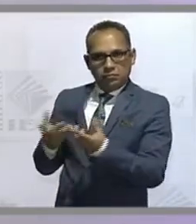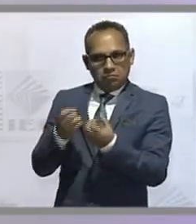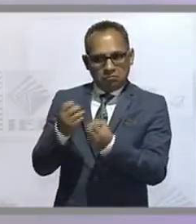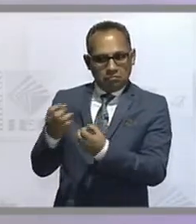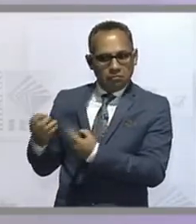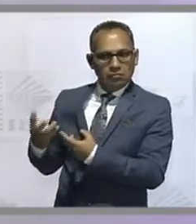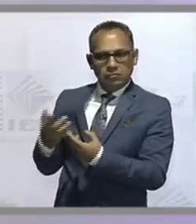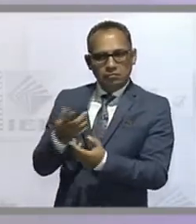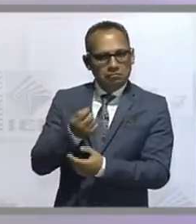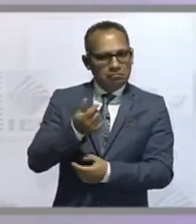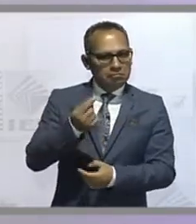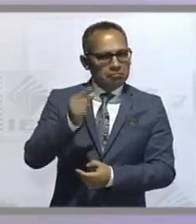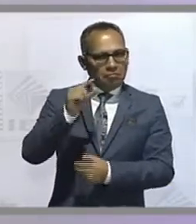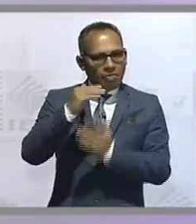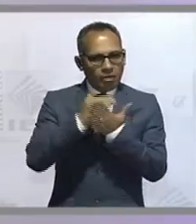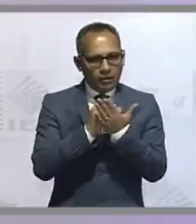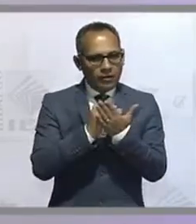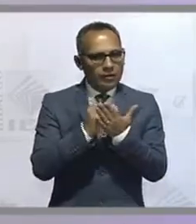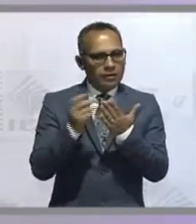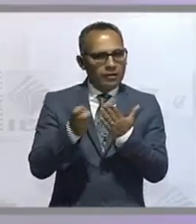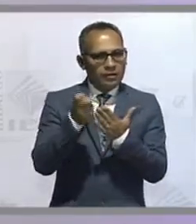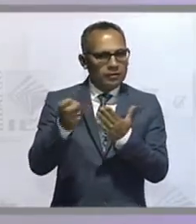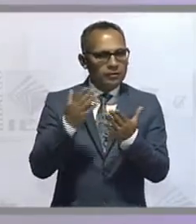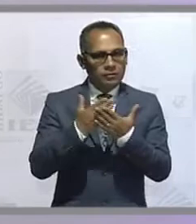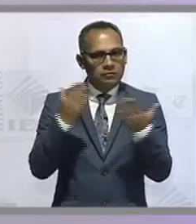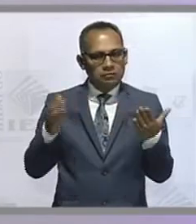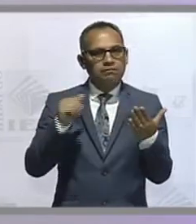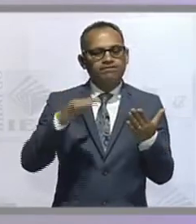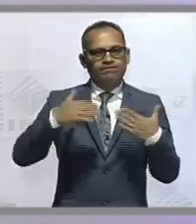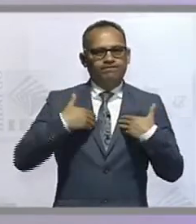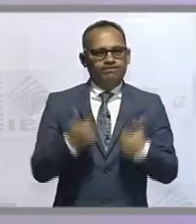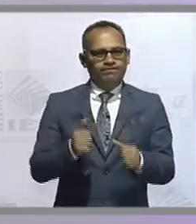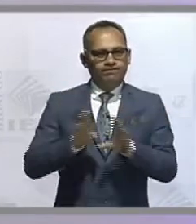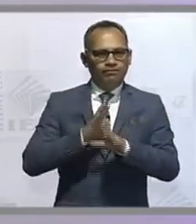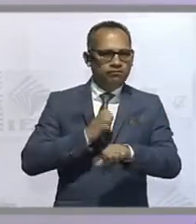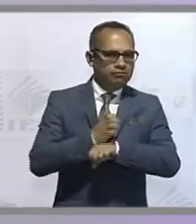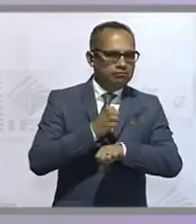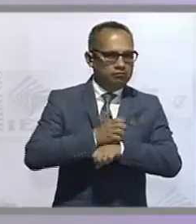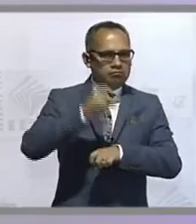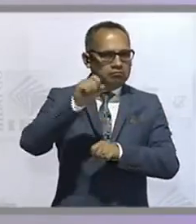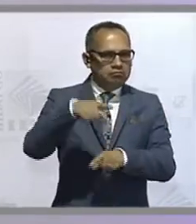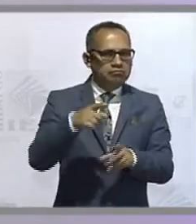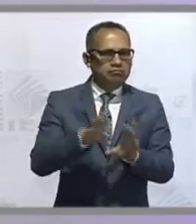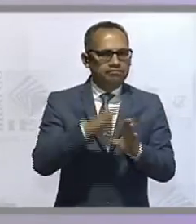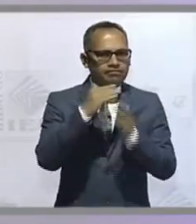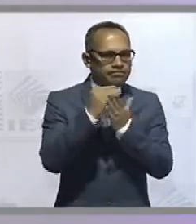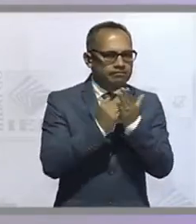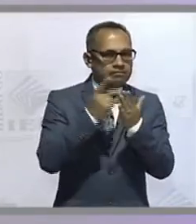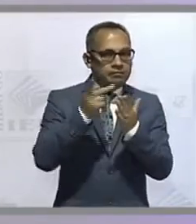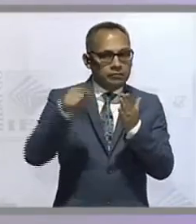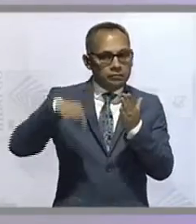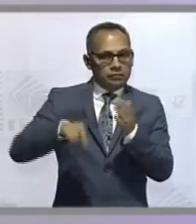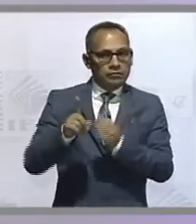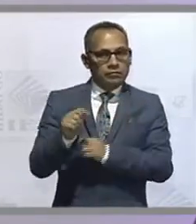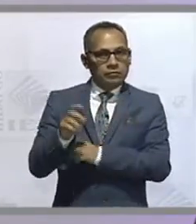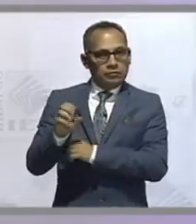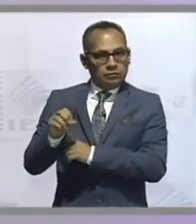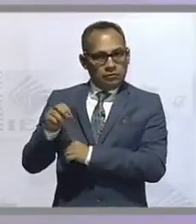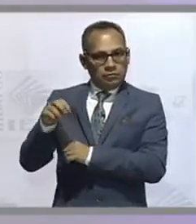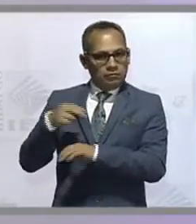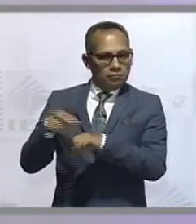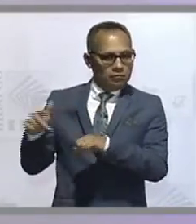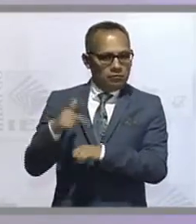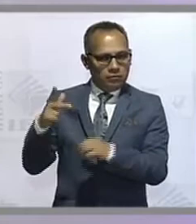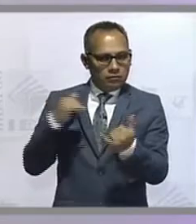a tener las circunstancias que actualmente tenemos en nuestro estado y obviamente nuestro distrito tenemos que cambiar de raíz